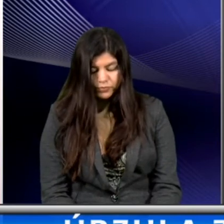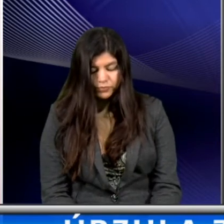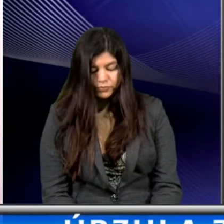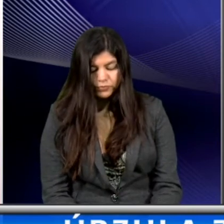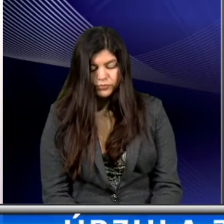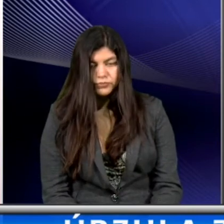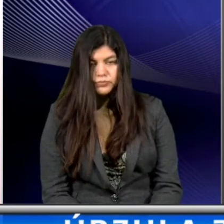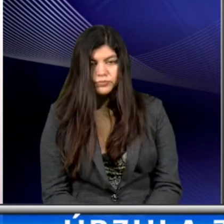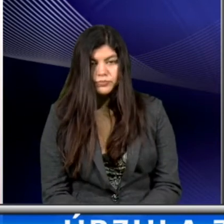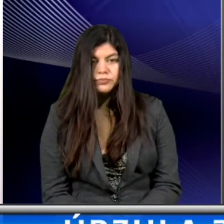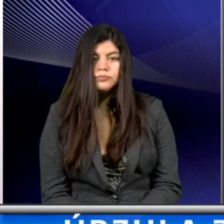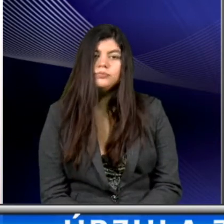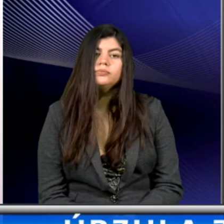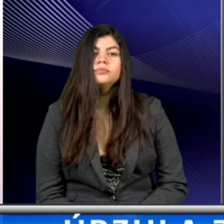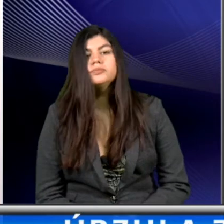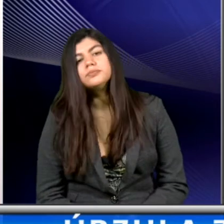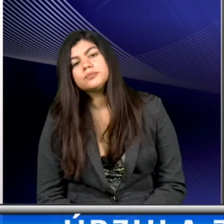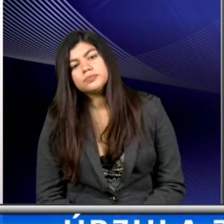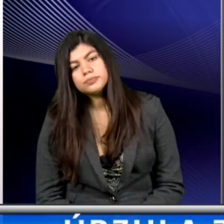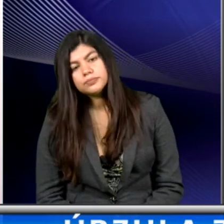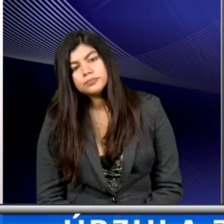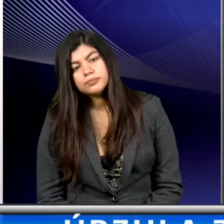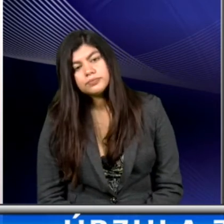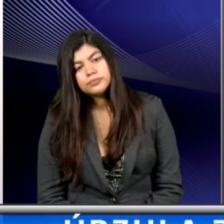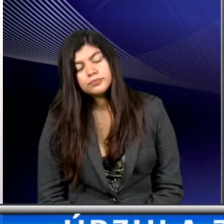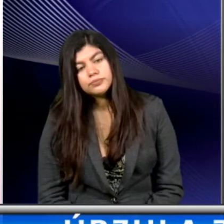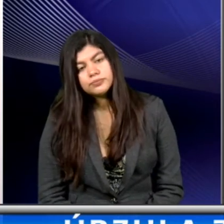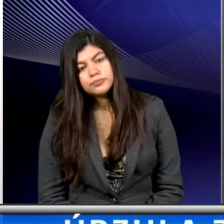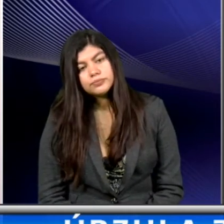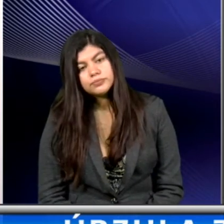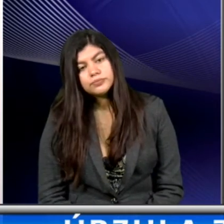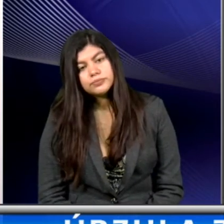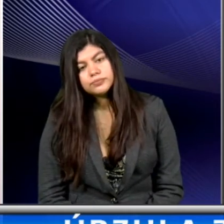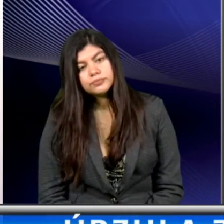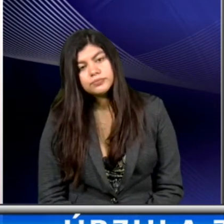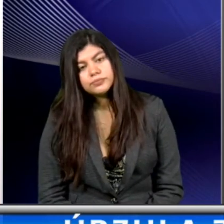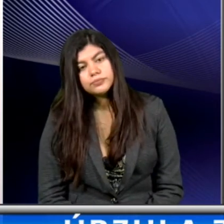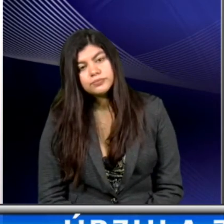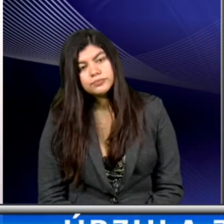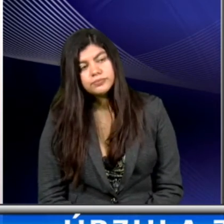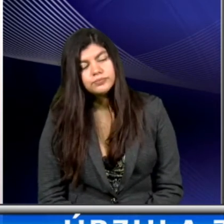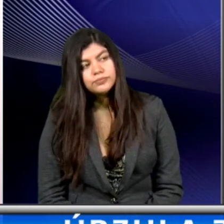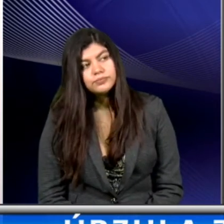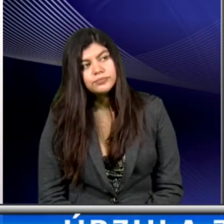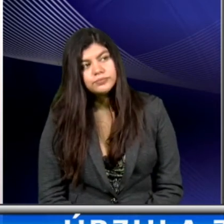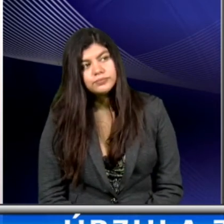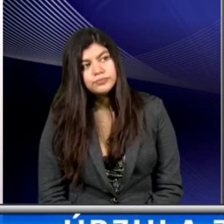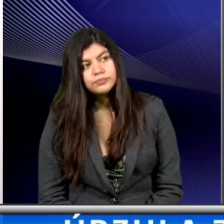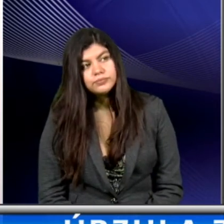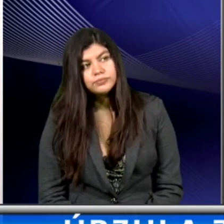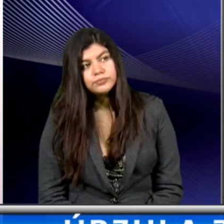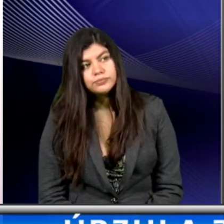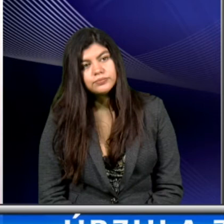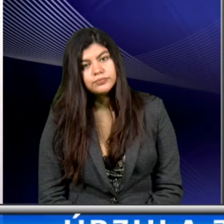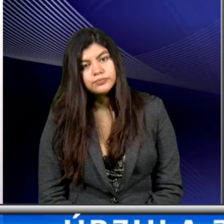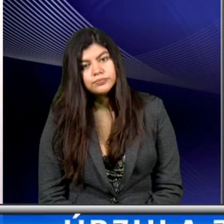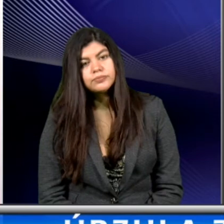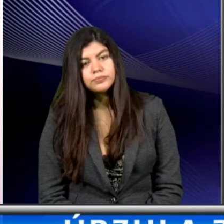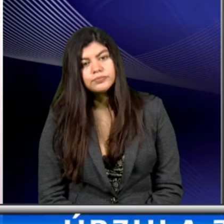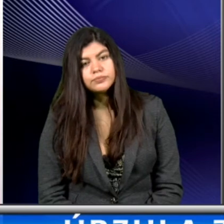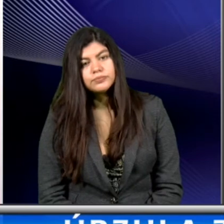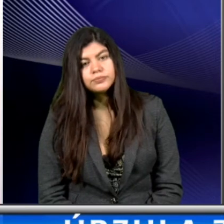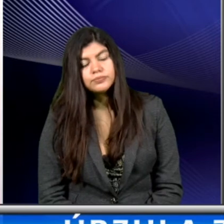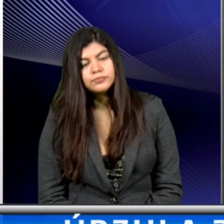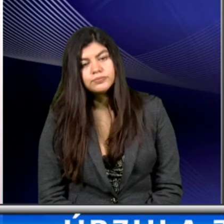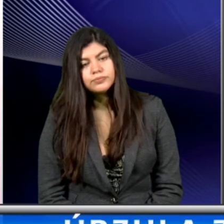nuestro primer círculo cercano y el que va a estar, o el que tiene que estar más atento, siempre va a ser la familia,